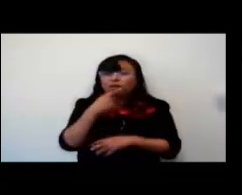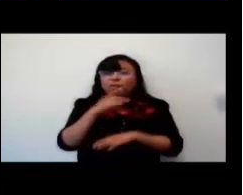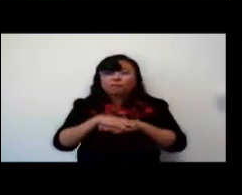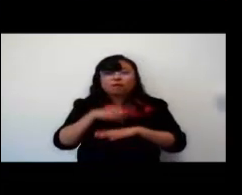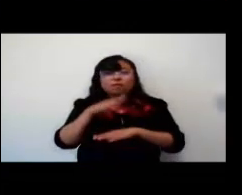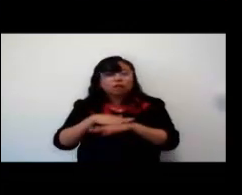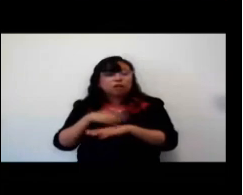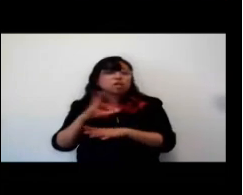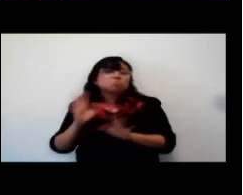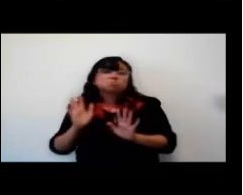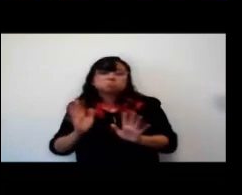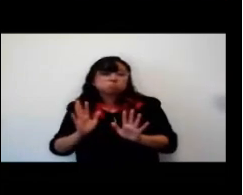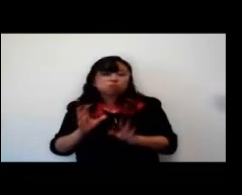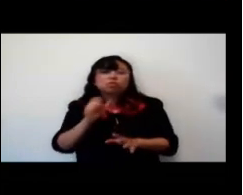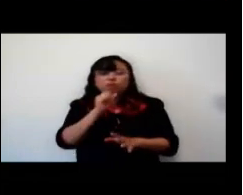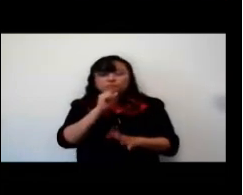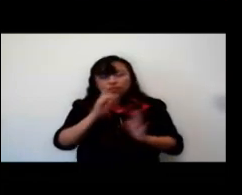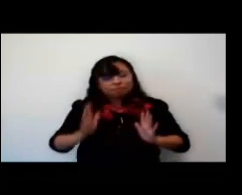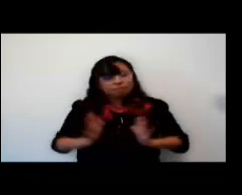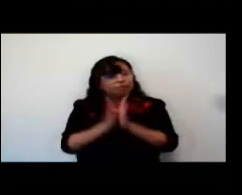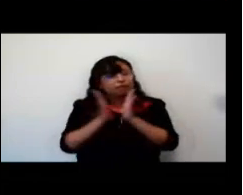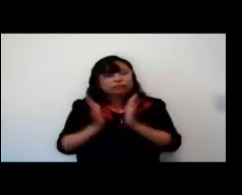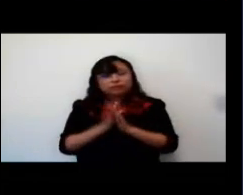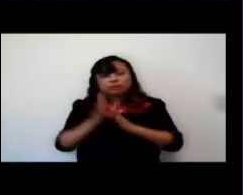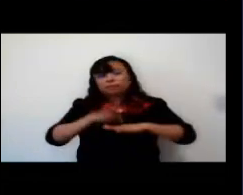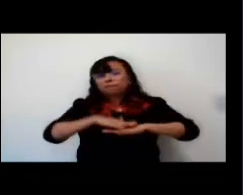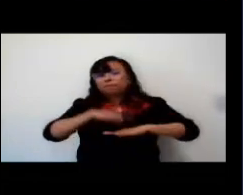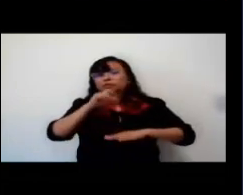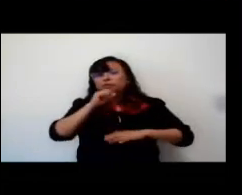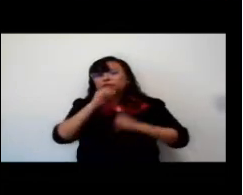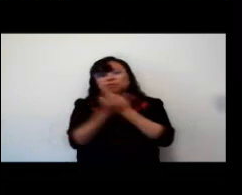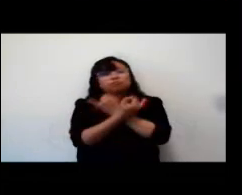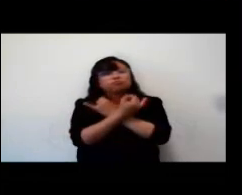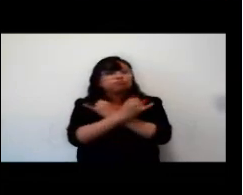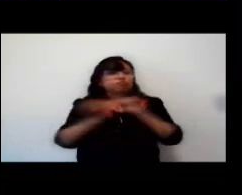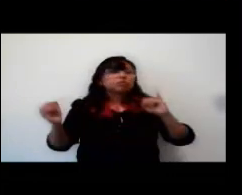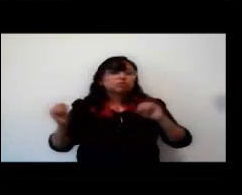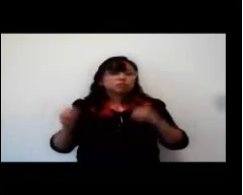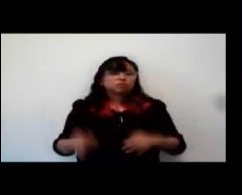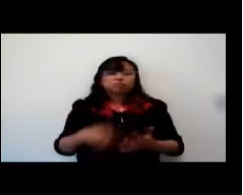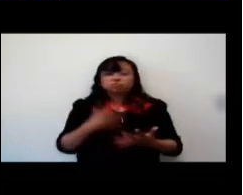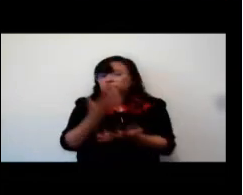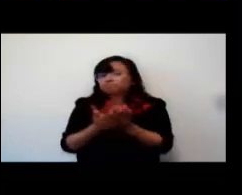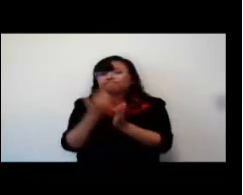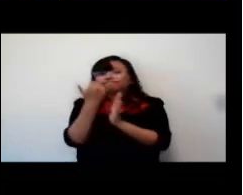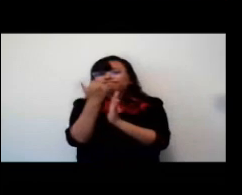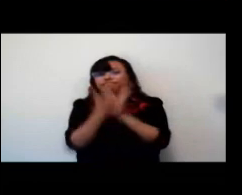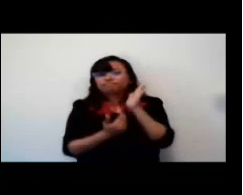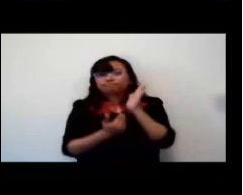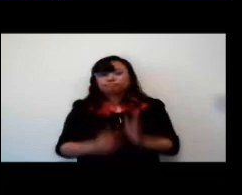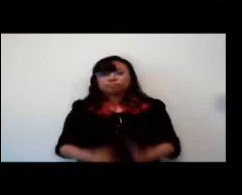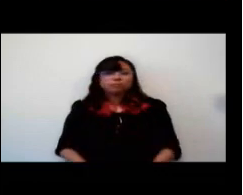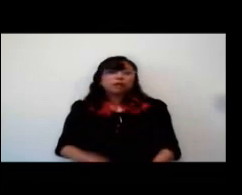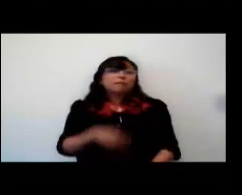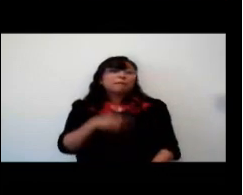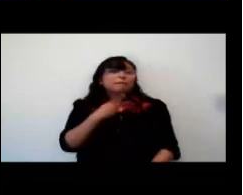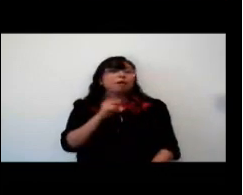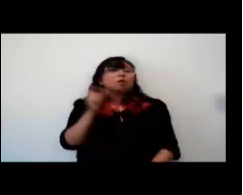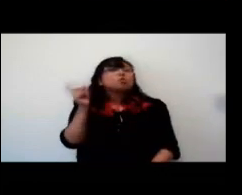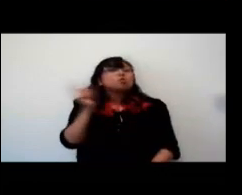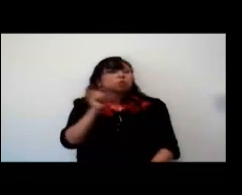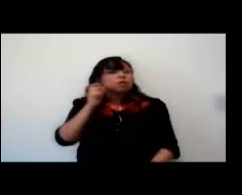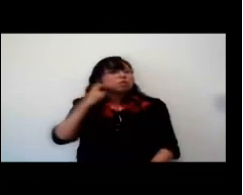mayor participación social y sobre todo más autonomía y menos caídas. Entonces, ¿cuándo ir por un implante